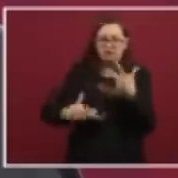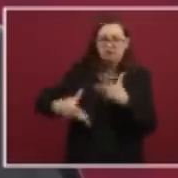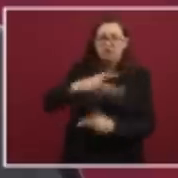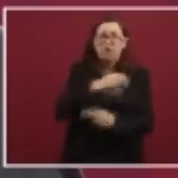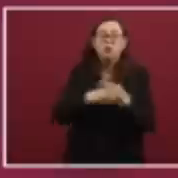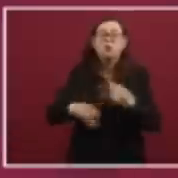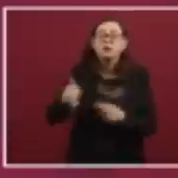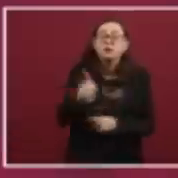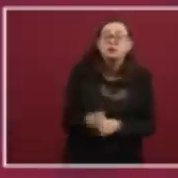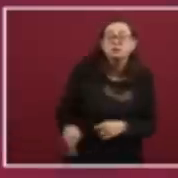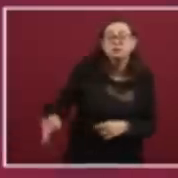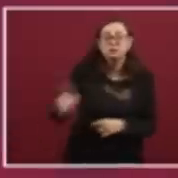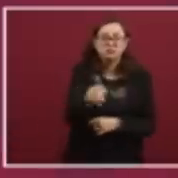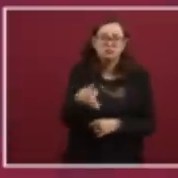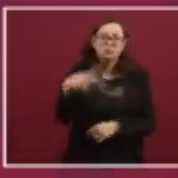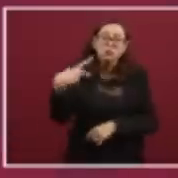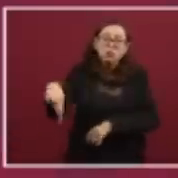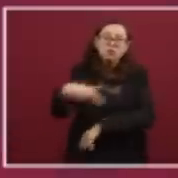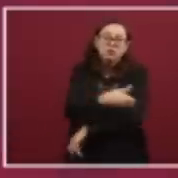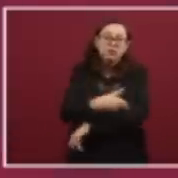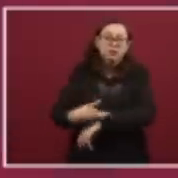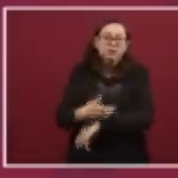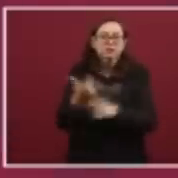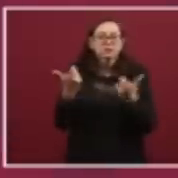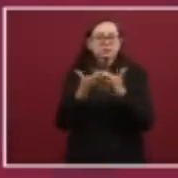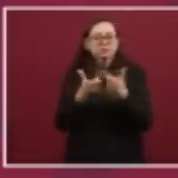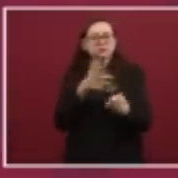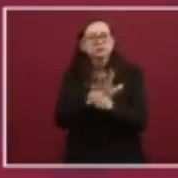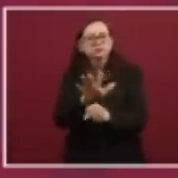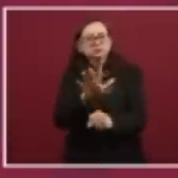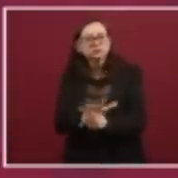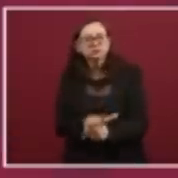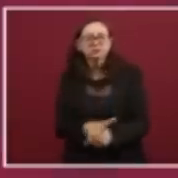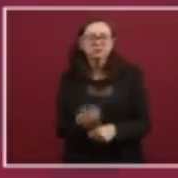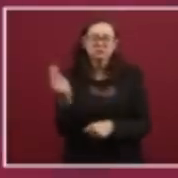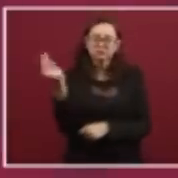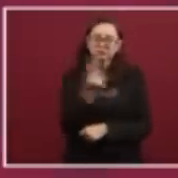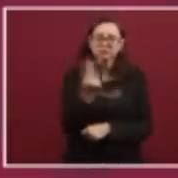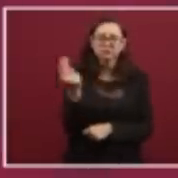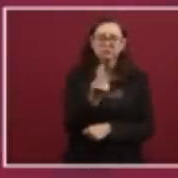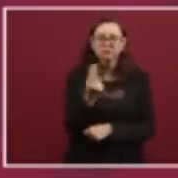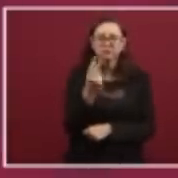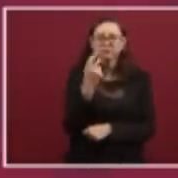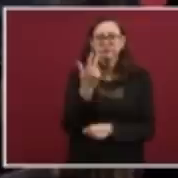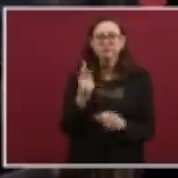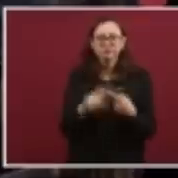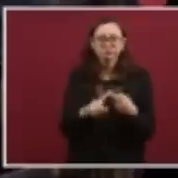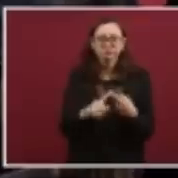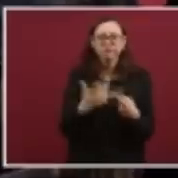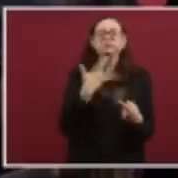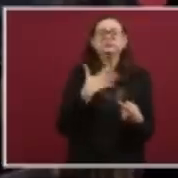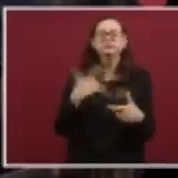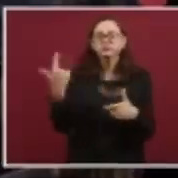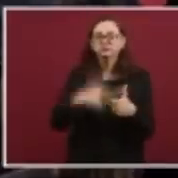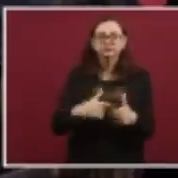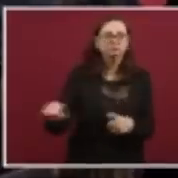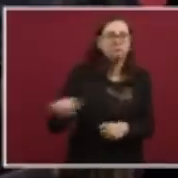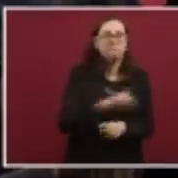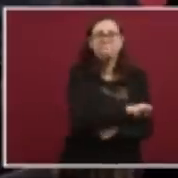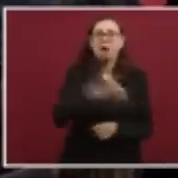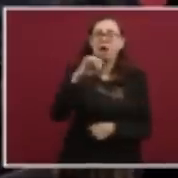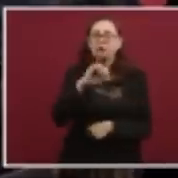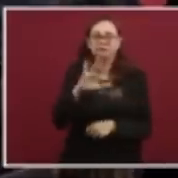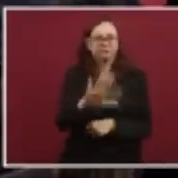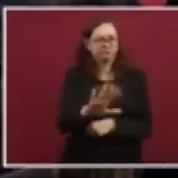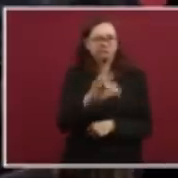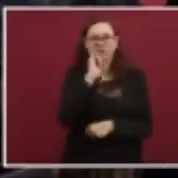popular, la economía familiar, el que no haya gasolinazos, el que